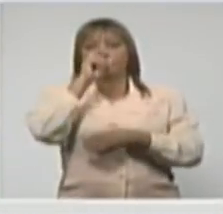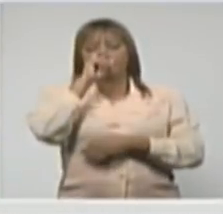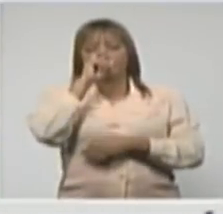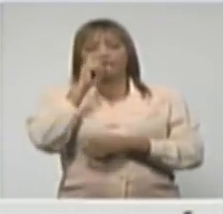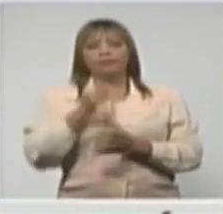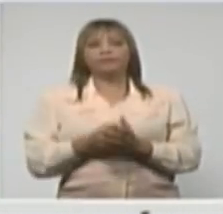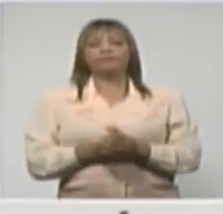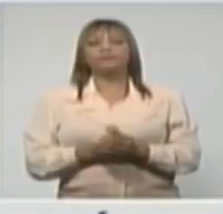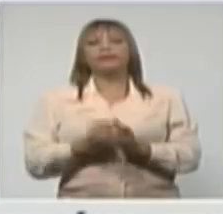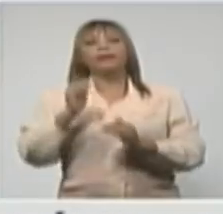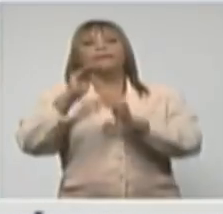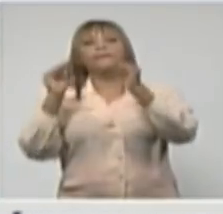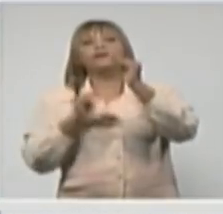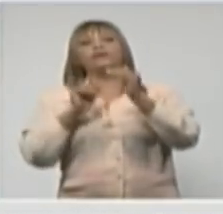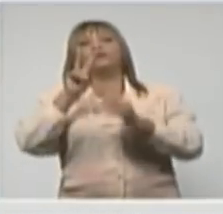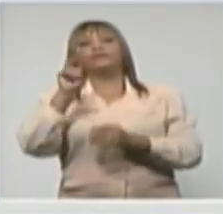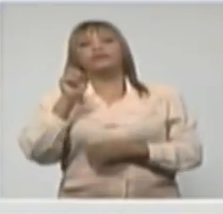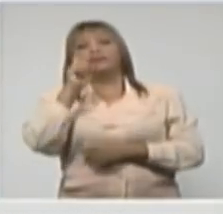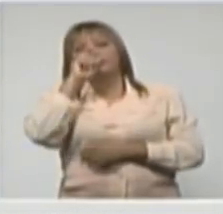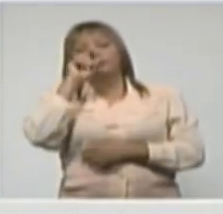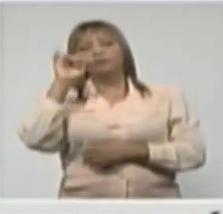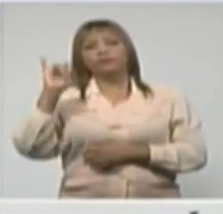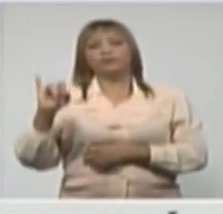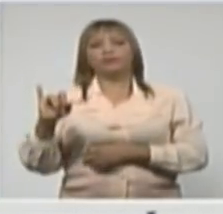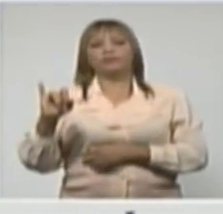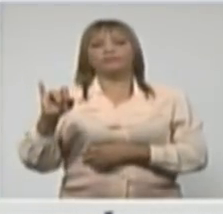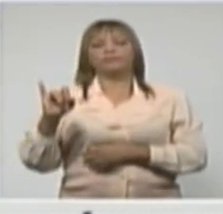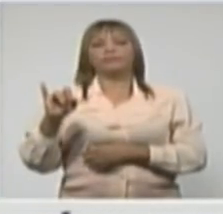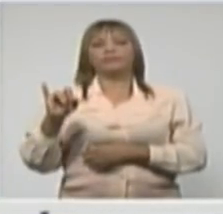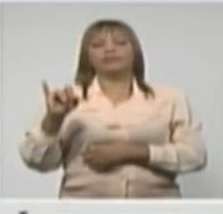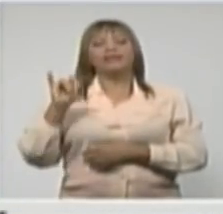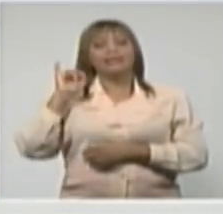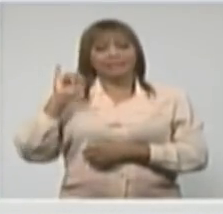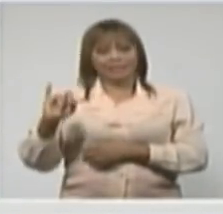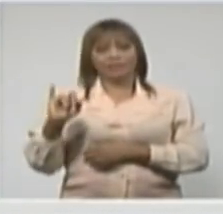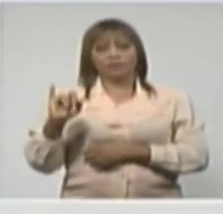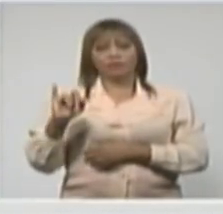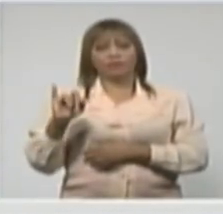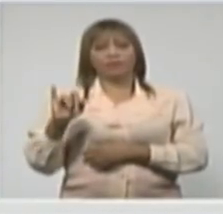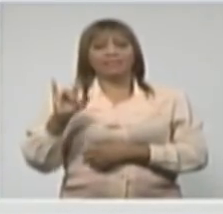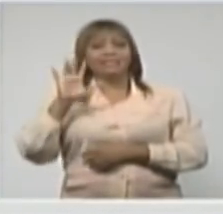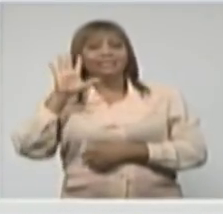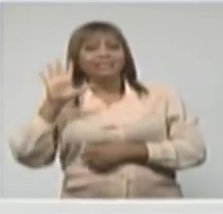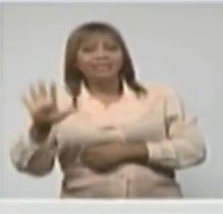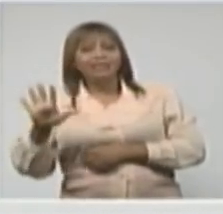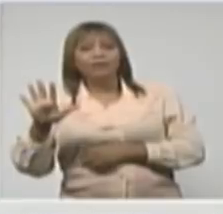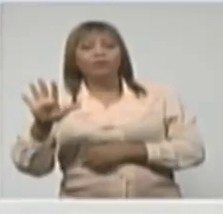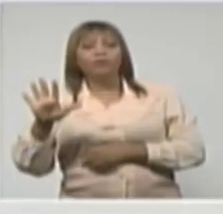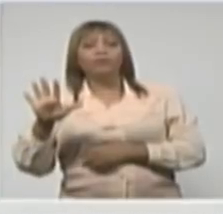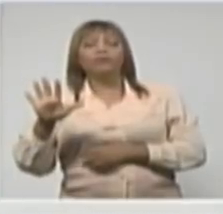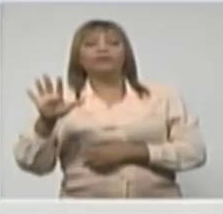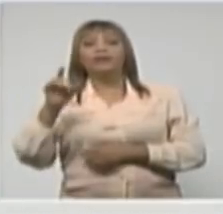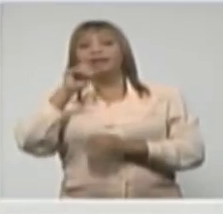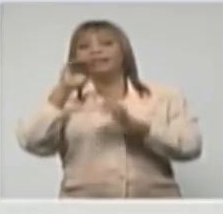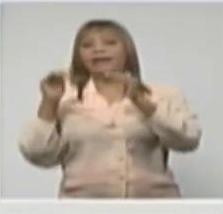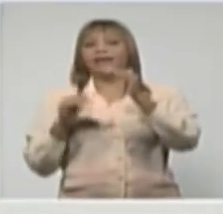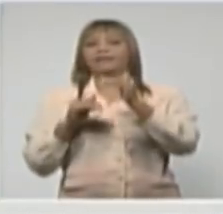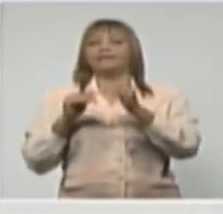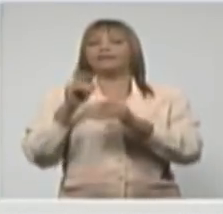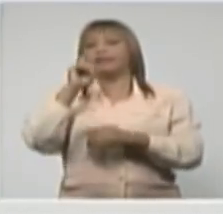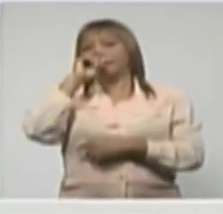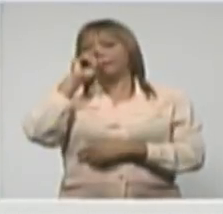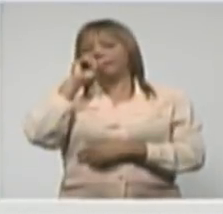menores de 20 años 6, de esos 6, 5 son en edades pediátricas,